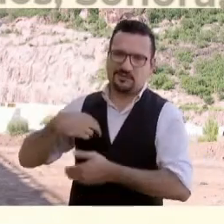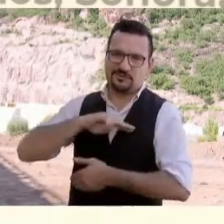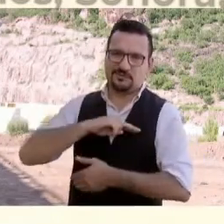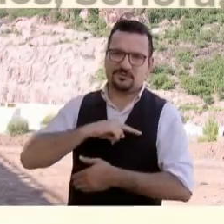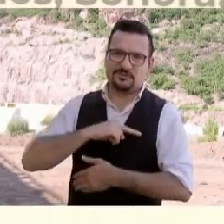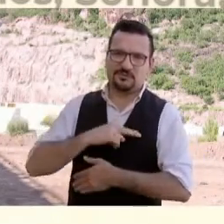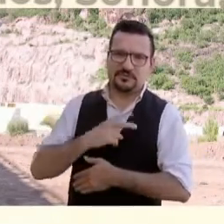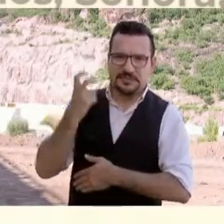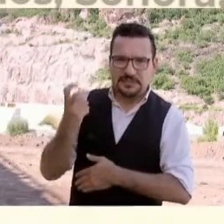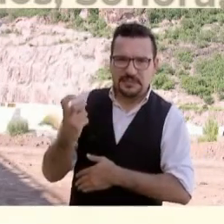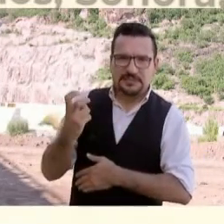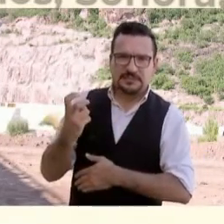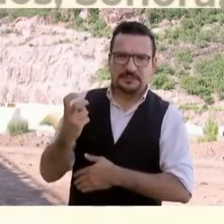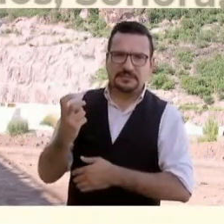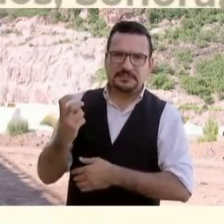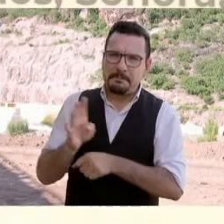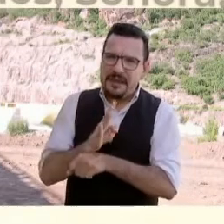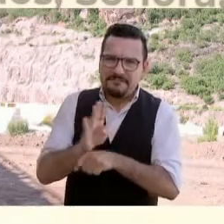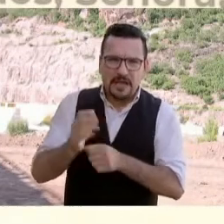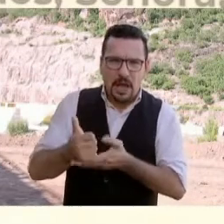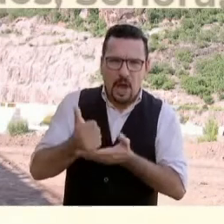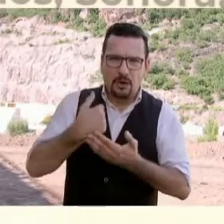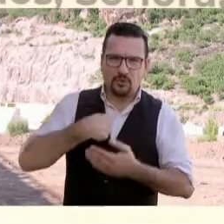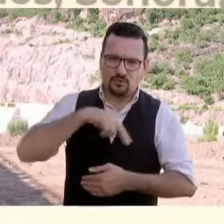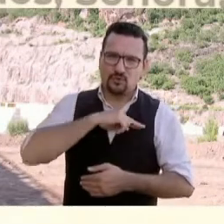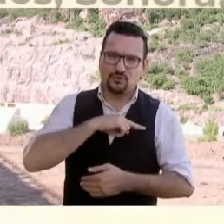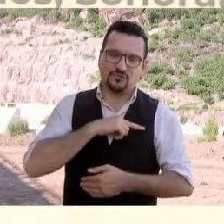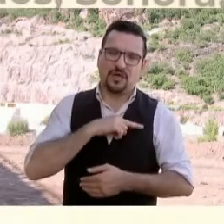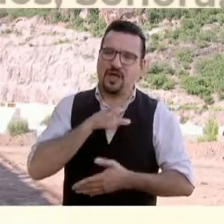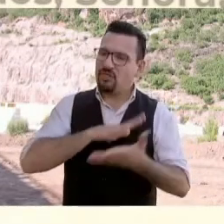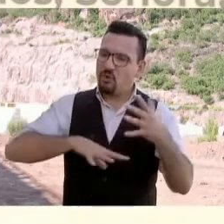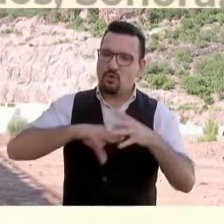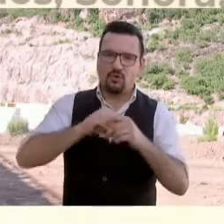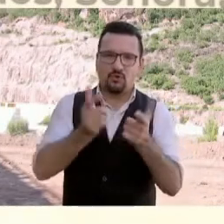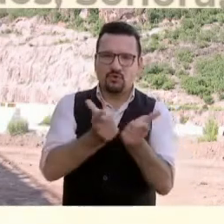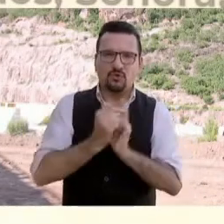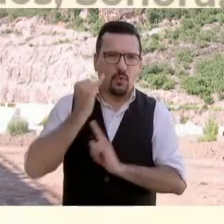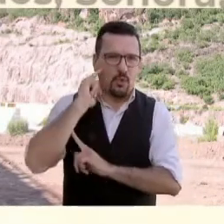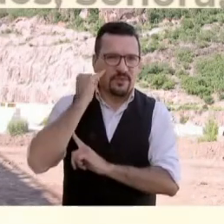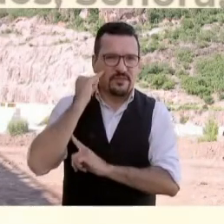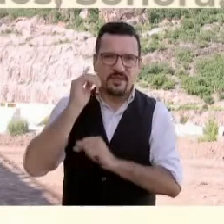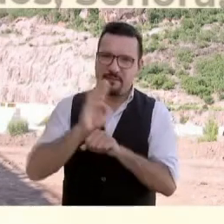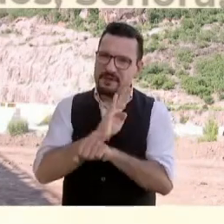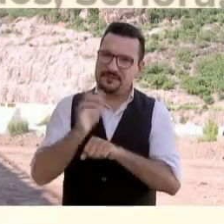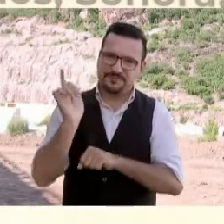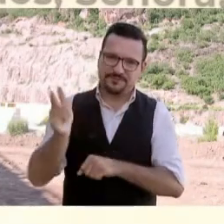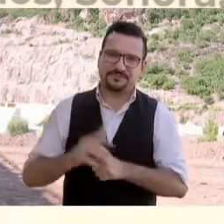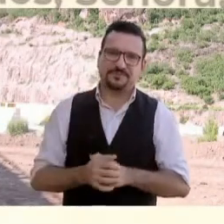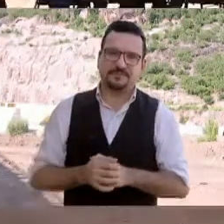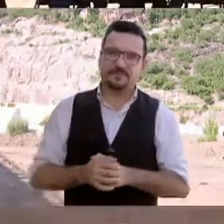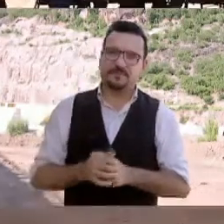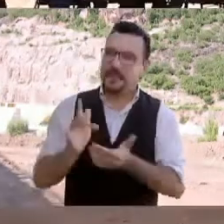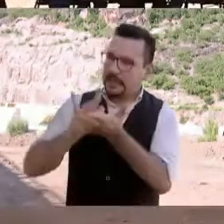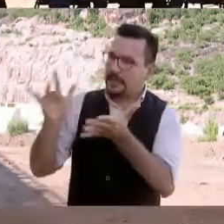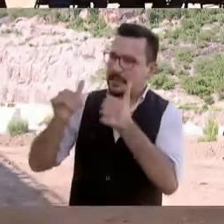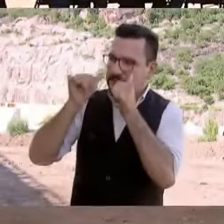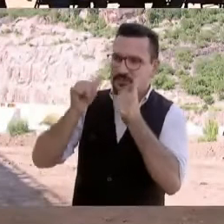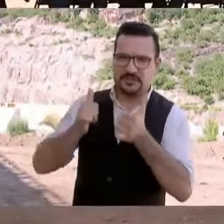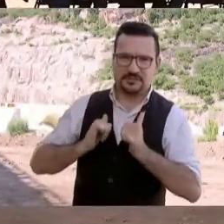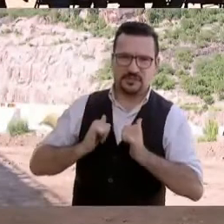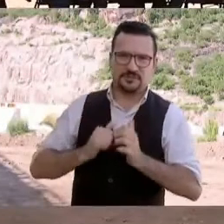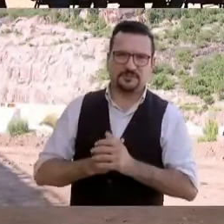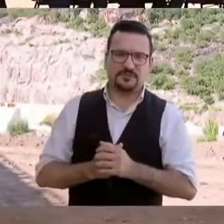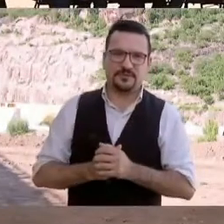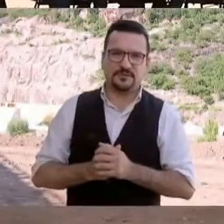un beneficio para toda la sociedad indígena pues muchas gracias ahí